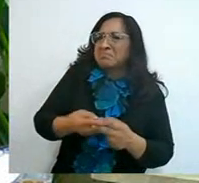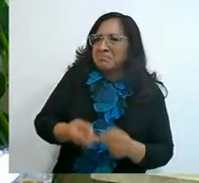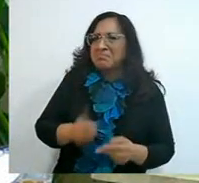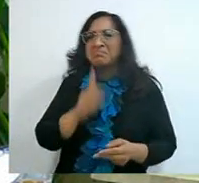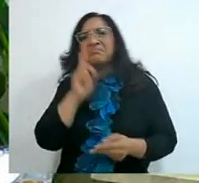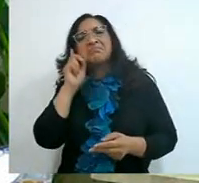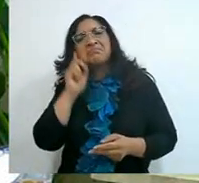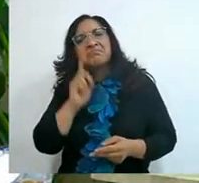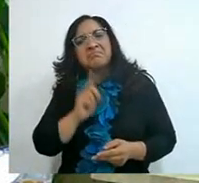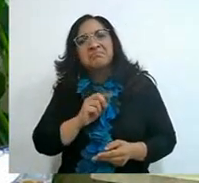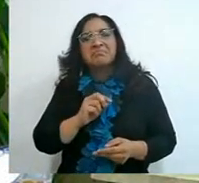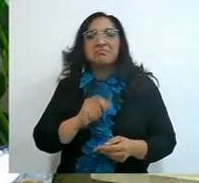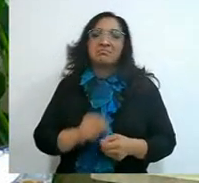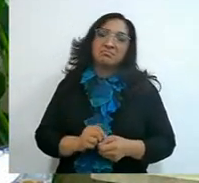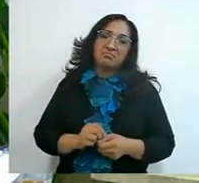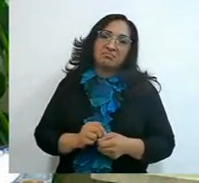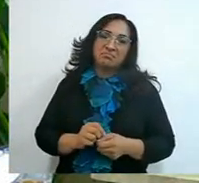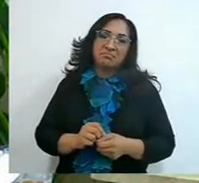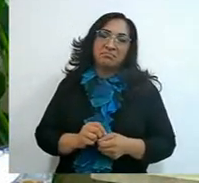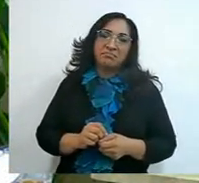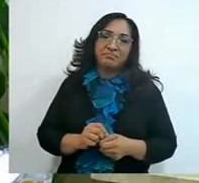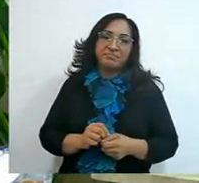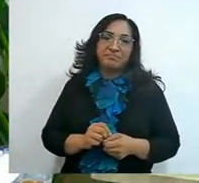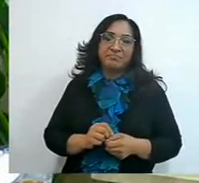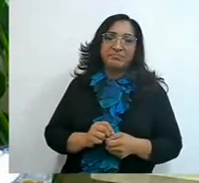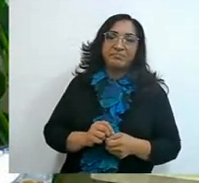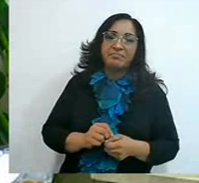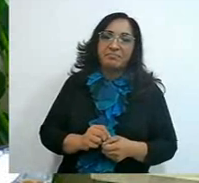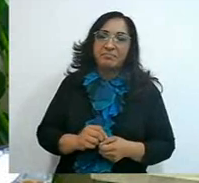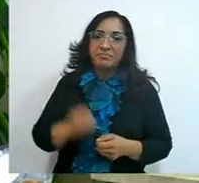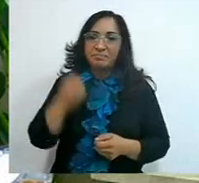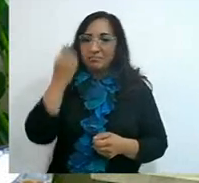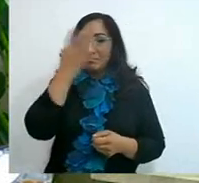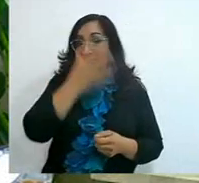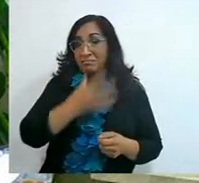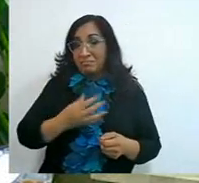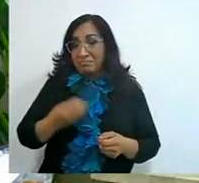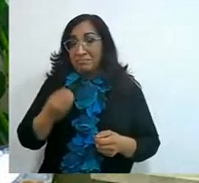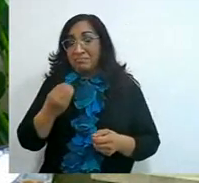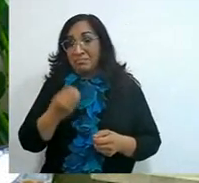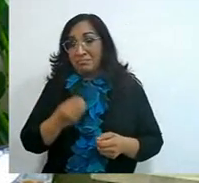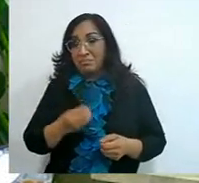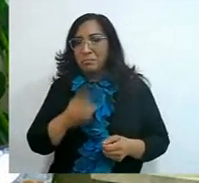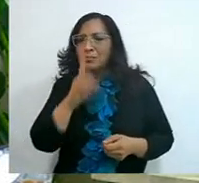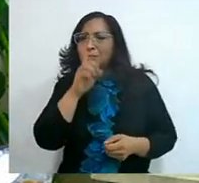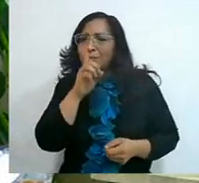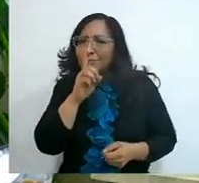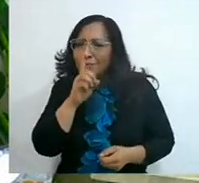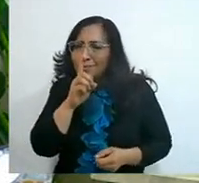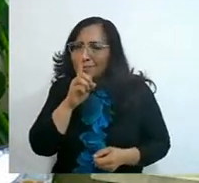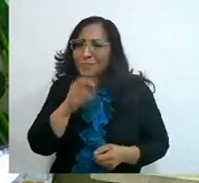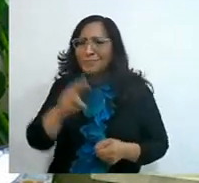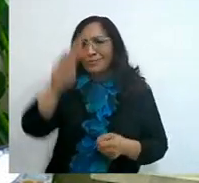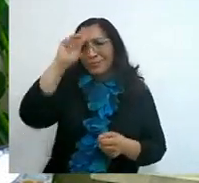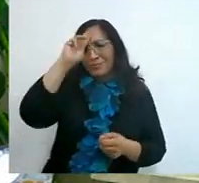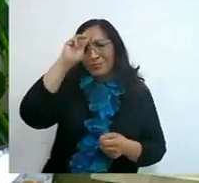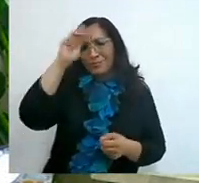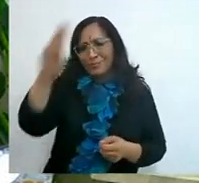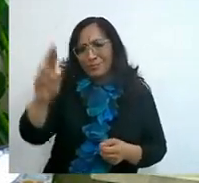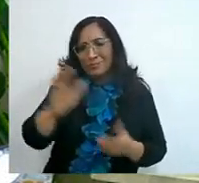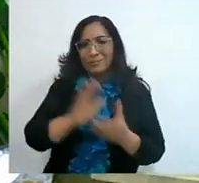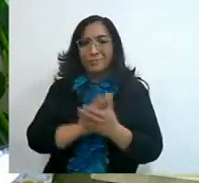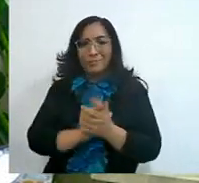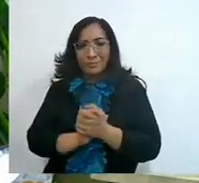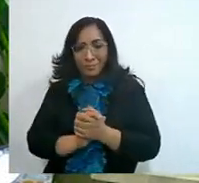mujer, pues que la mujer debe ser una mujer callada, respetuosa del